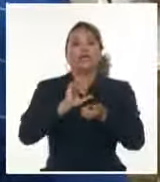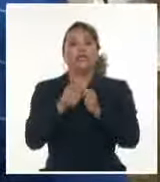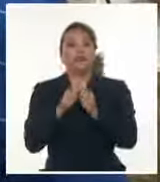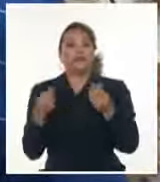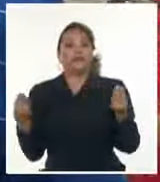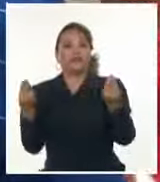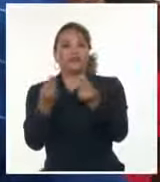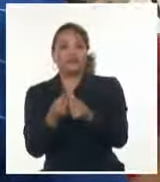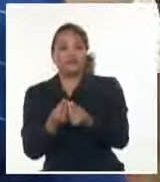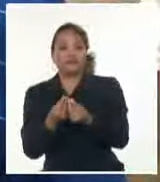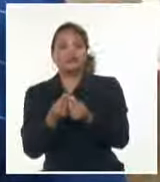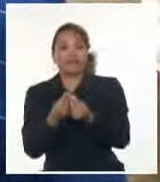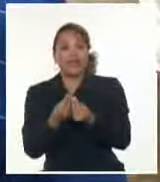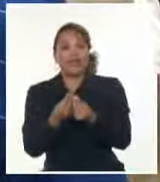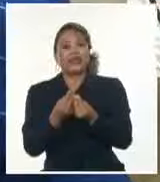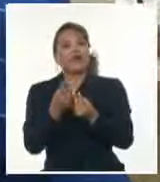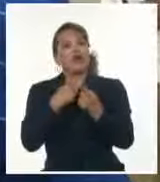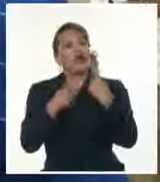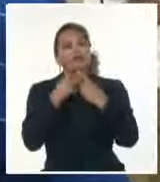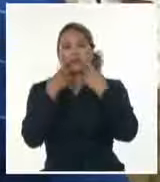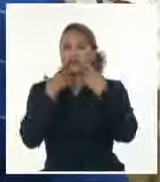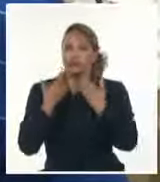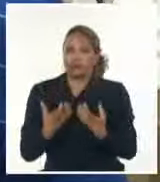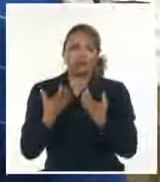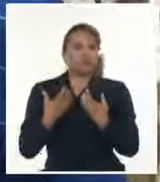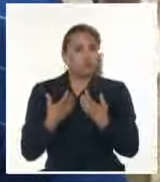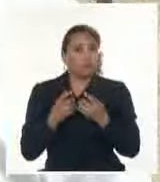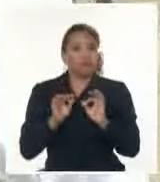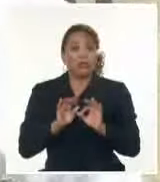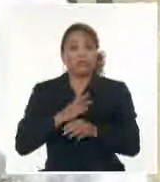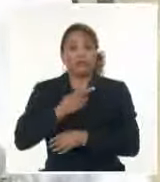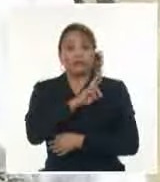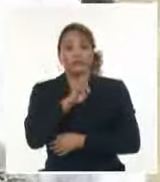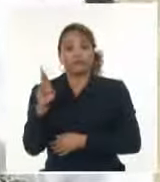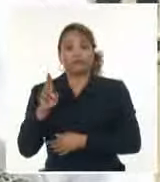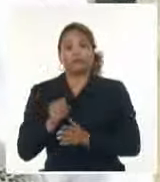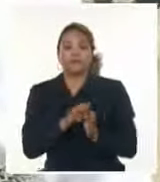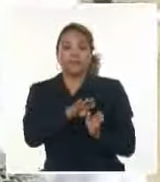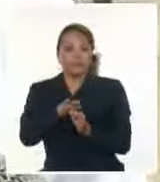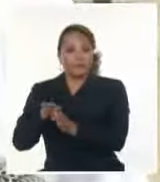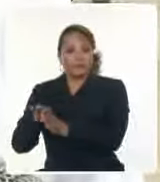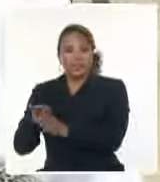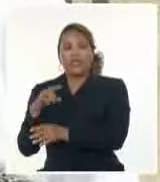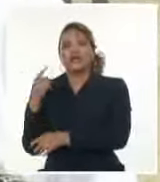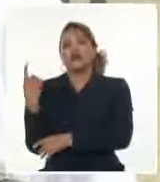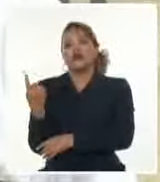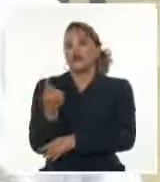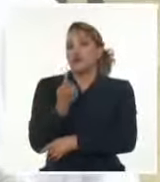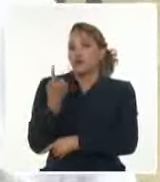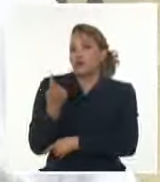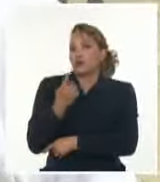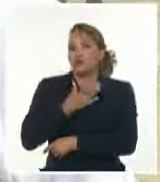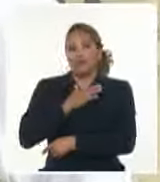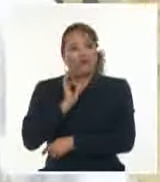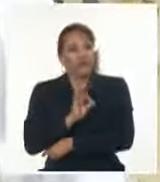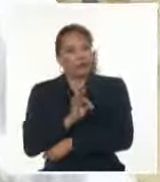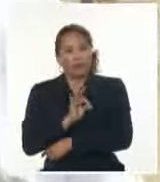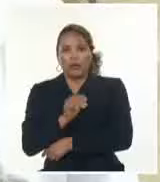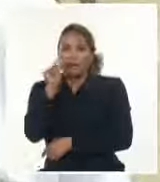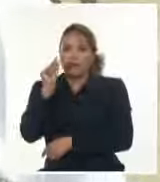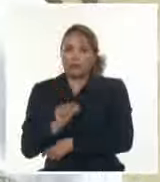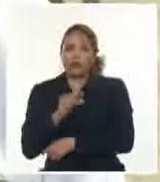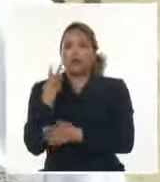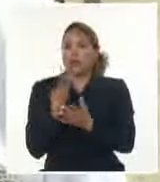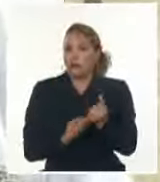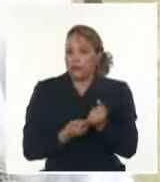creo que es algo muy importante para nuestra revolución. Nosotros, aunque somos personas con una discapacidad, sea